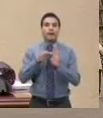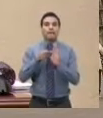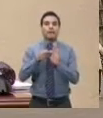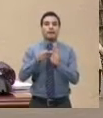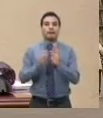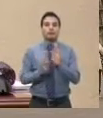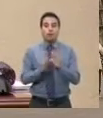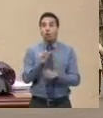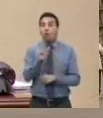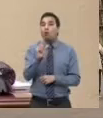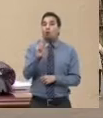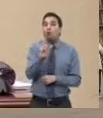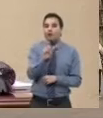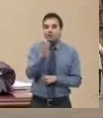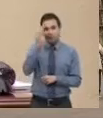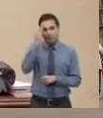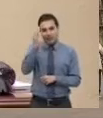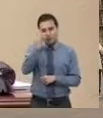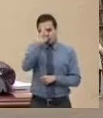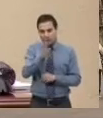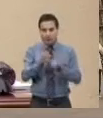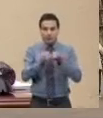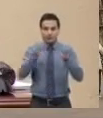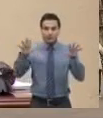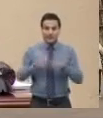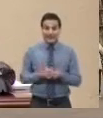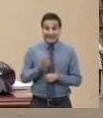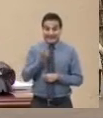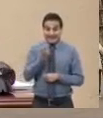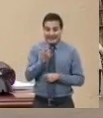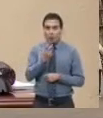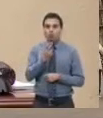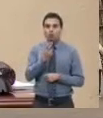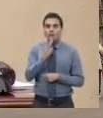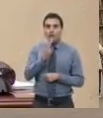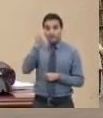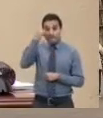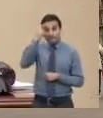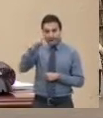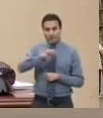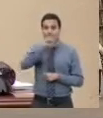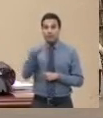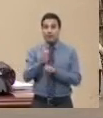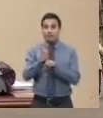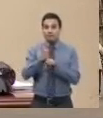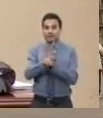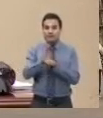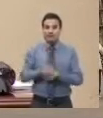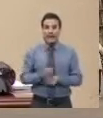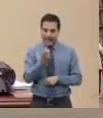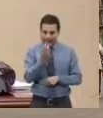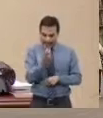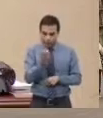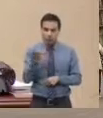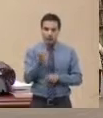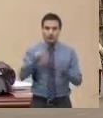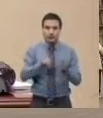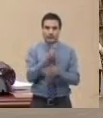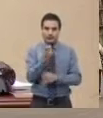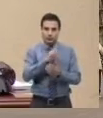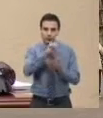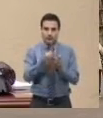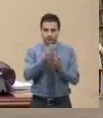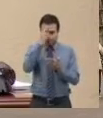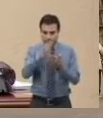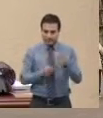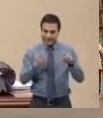prohibido, en aplicar gasto para generar un beneficio. En eso es reincidente, en el ilícito